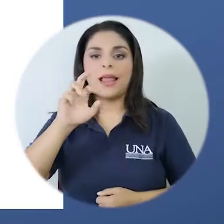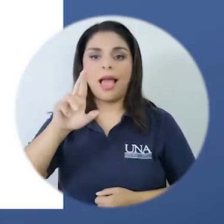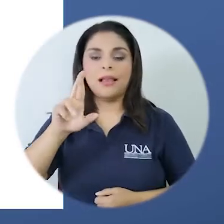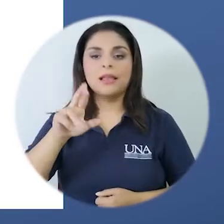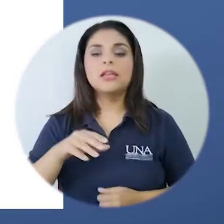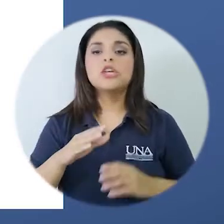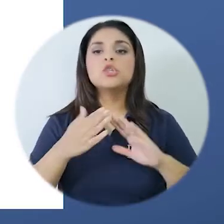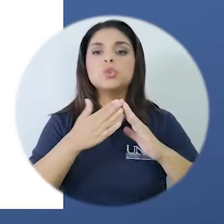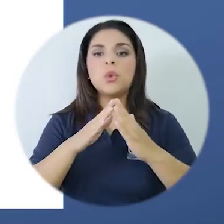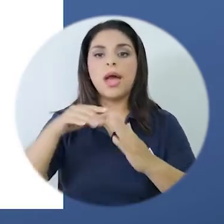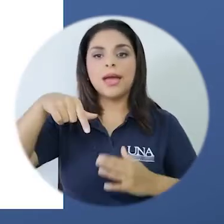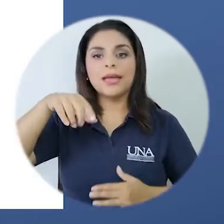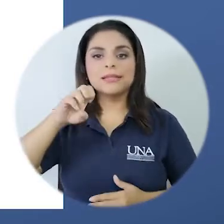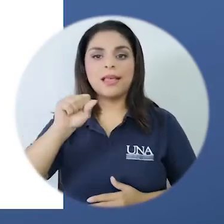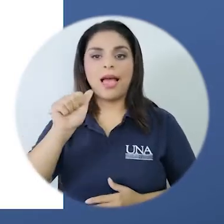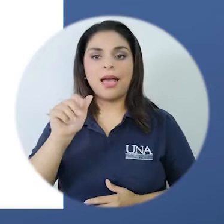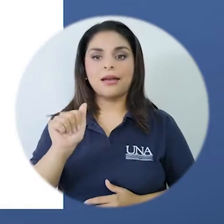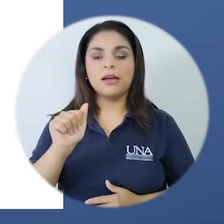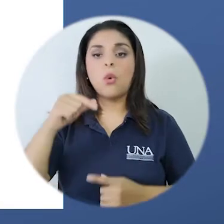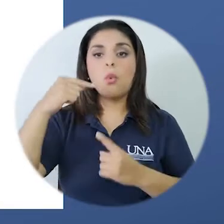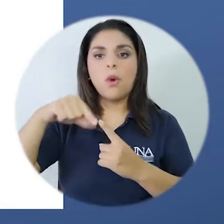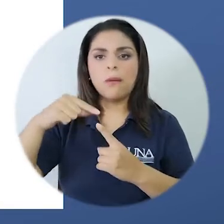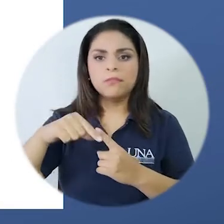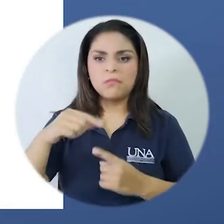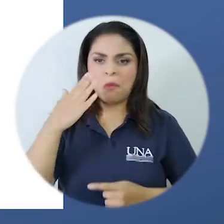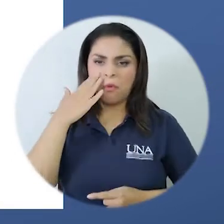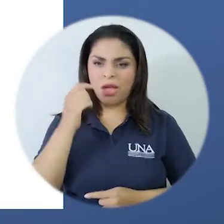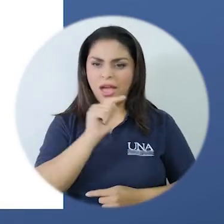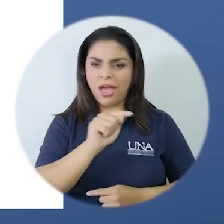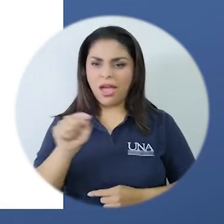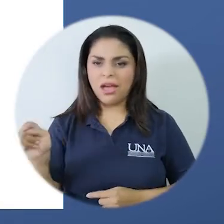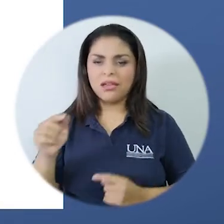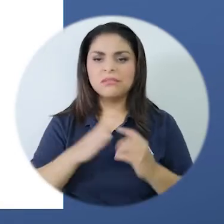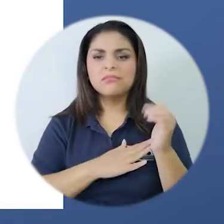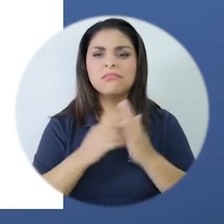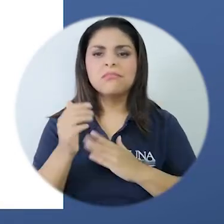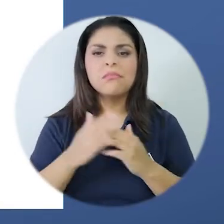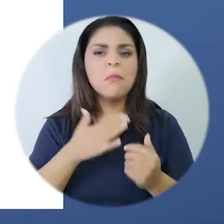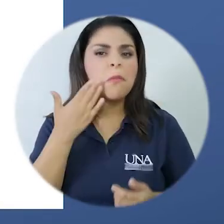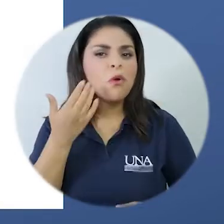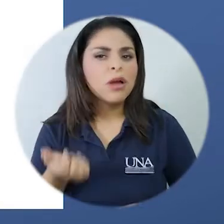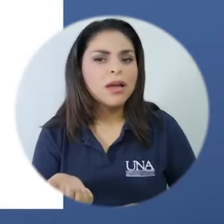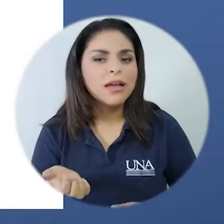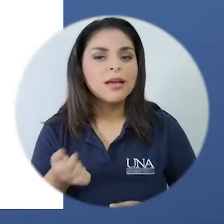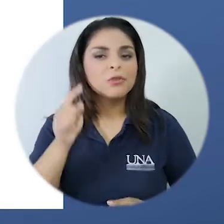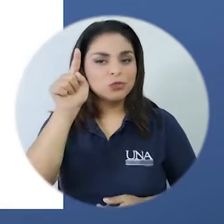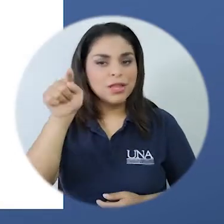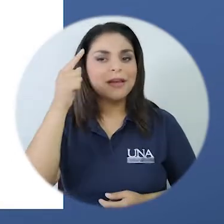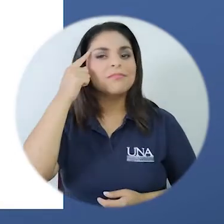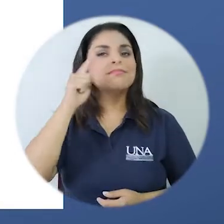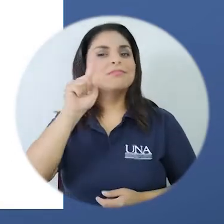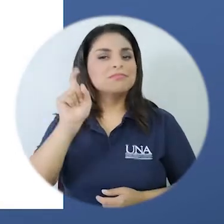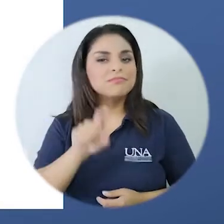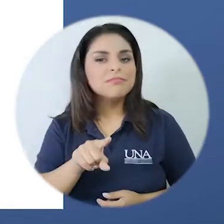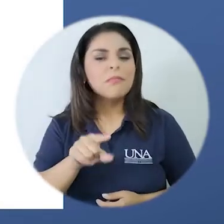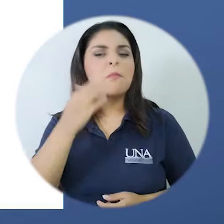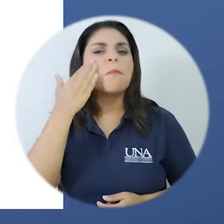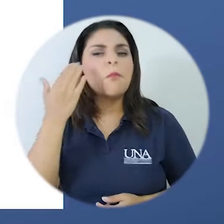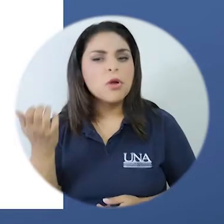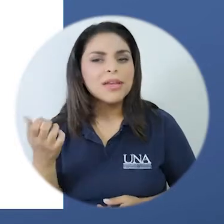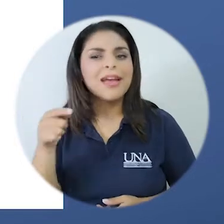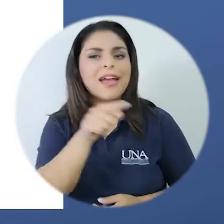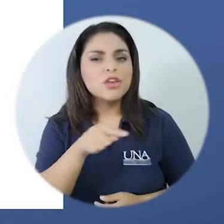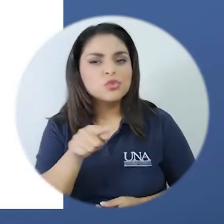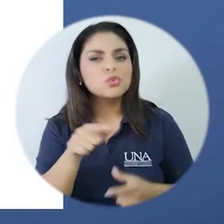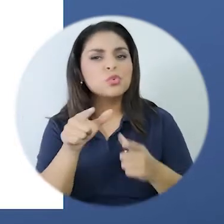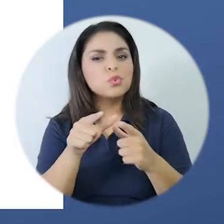Guápiles. Y entonces uno se hace la pregunta, ¿por qué estos son puntos calientes de construcción? ¿verdad? Hay que hacerse la pregunta, ¿por qué estamos en